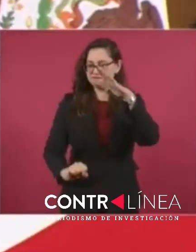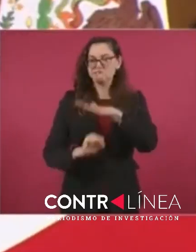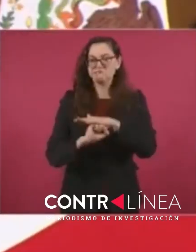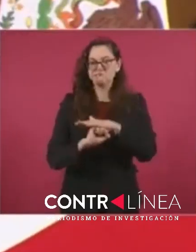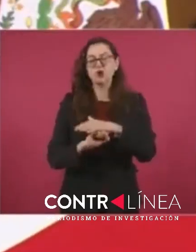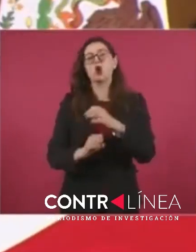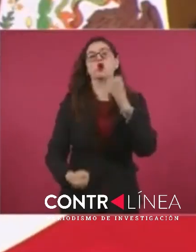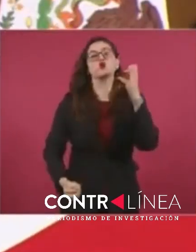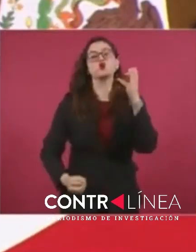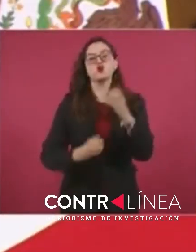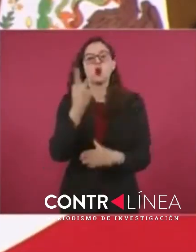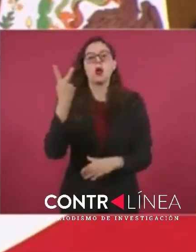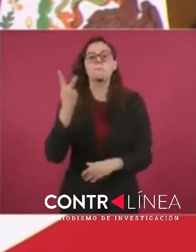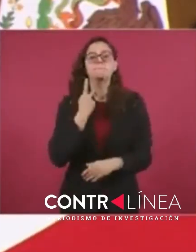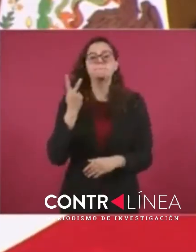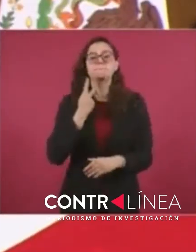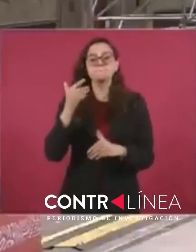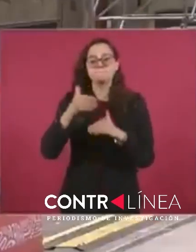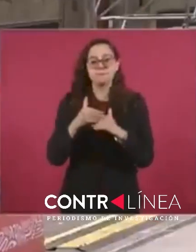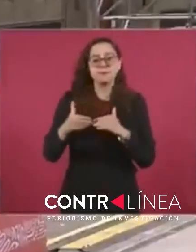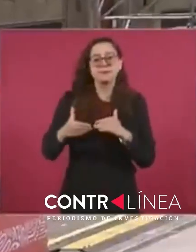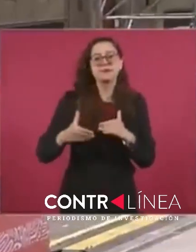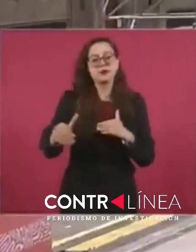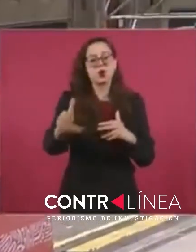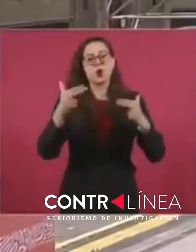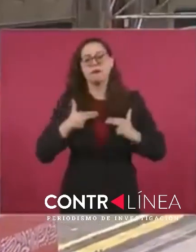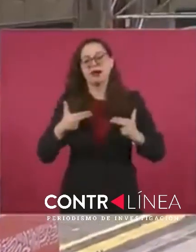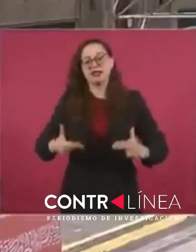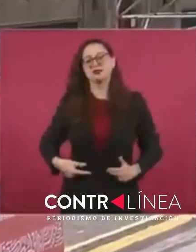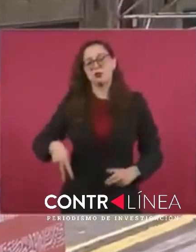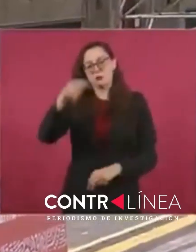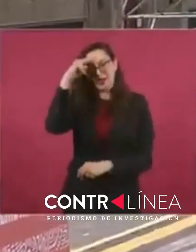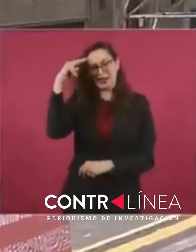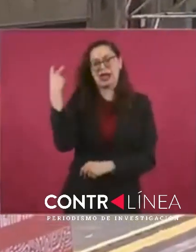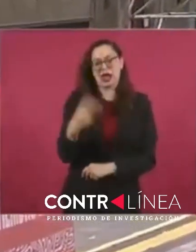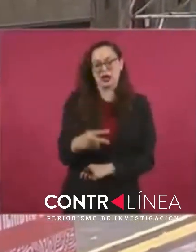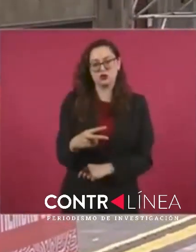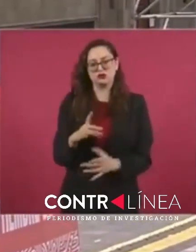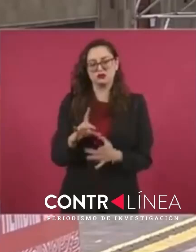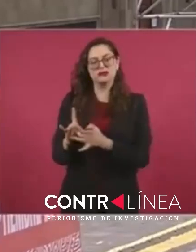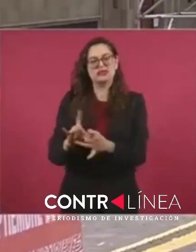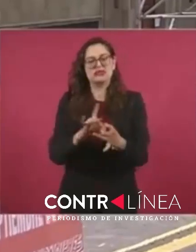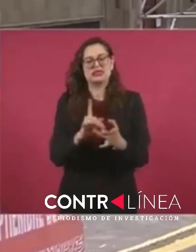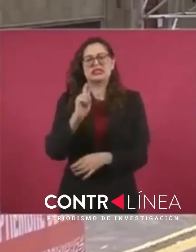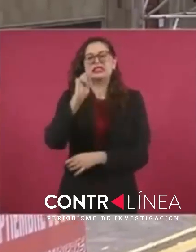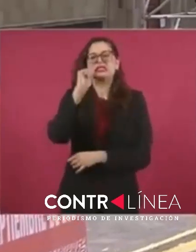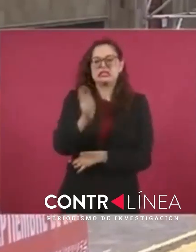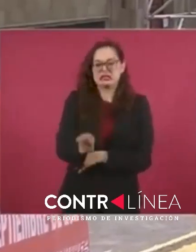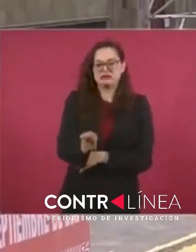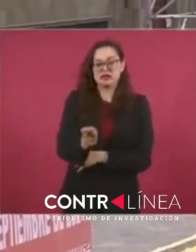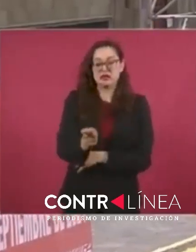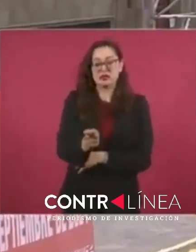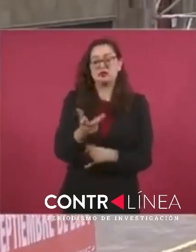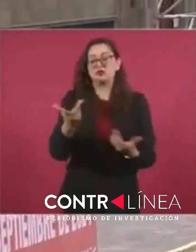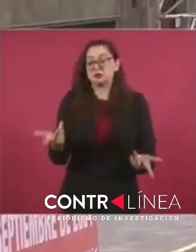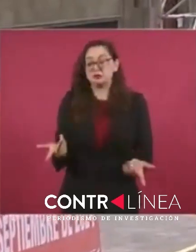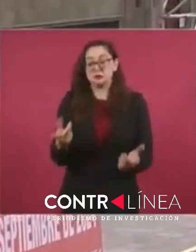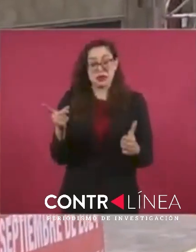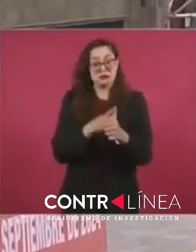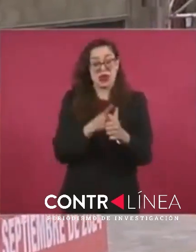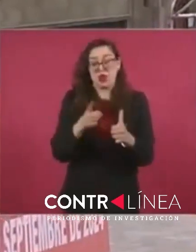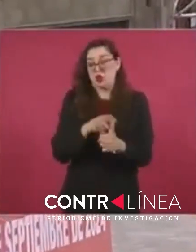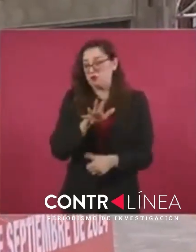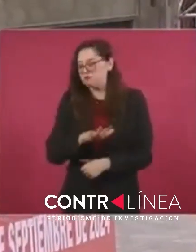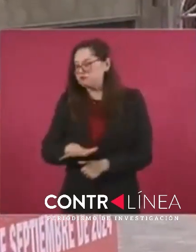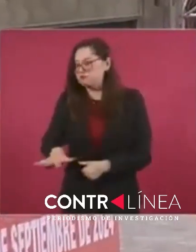nueva política denominada humanismo mexicano, que en esencia es reconocer y atender a los de abajo,